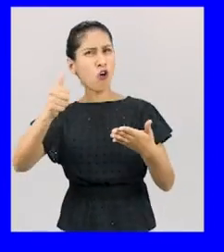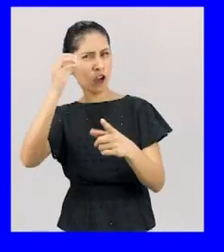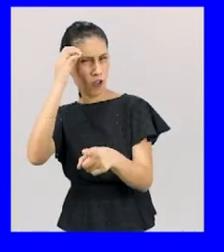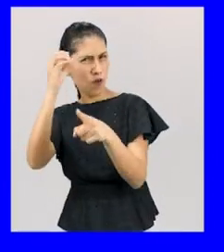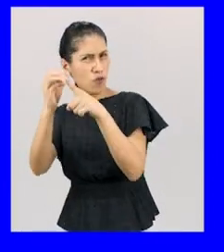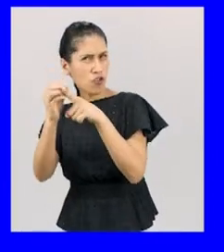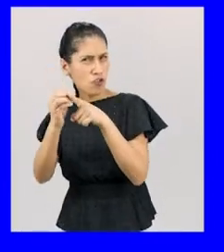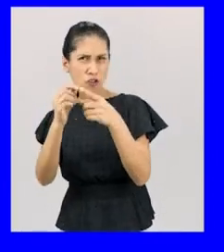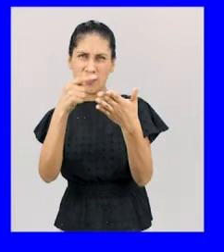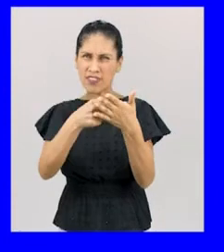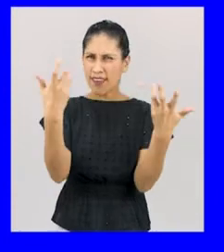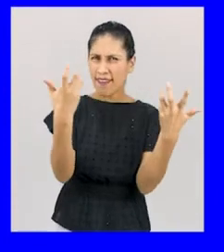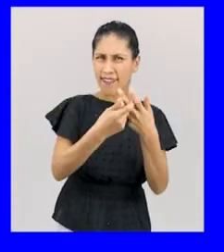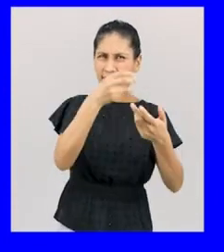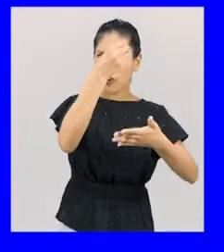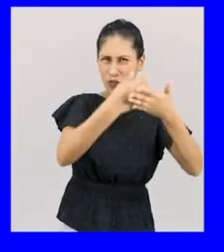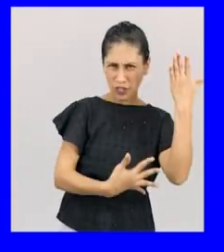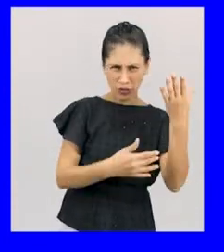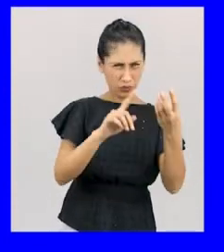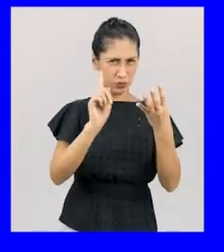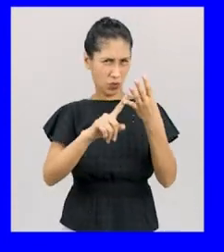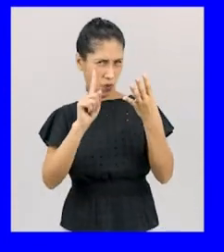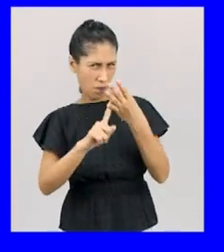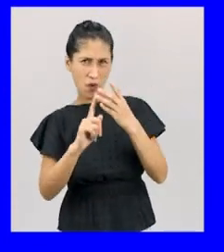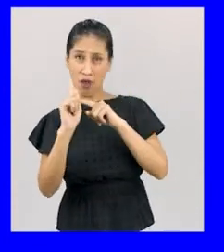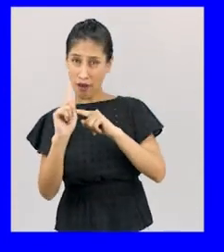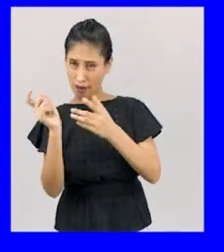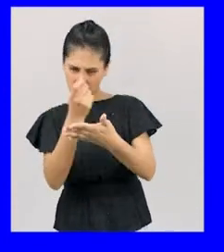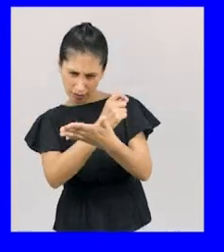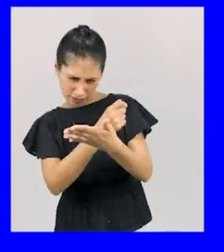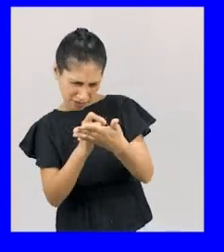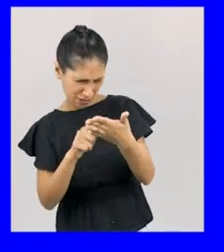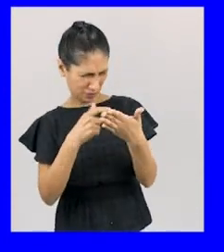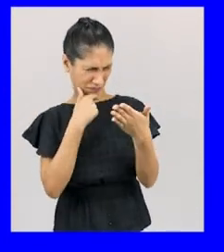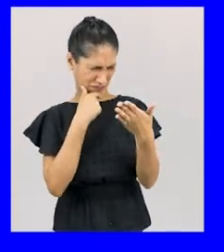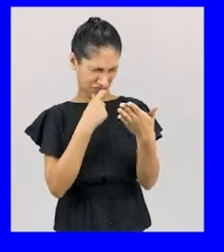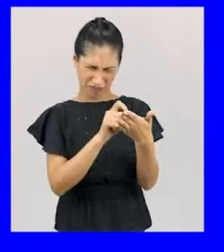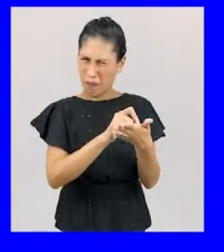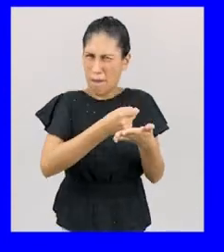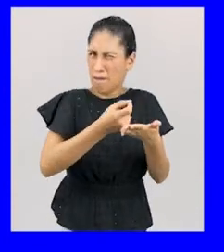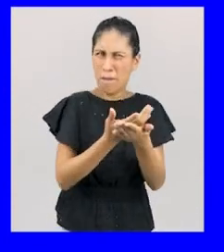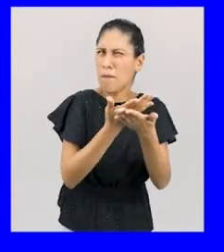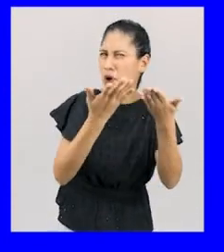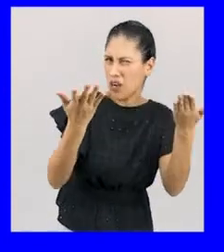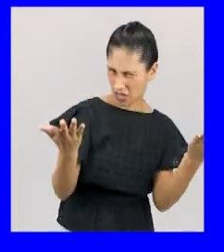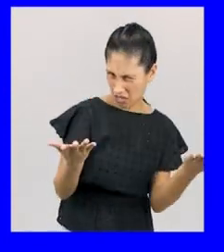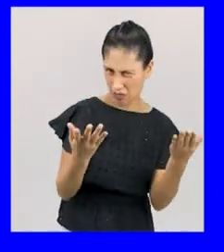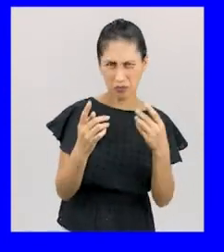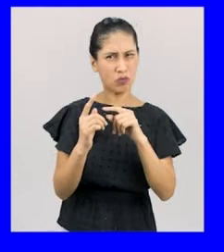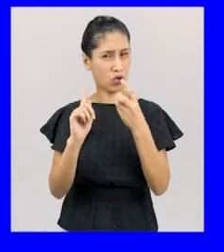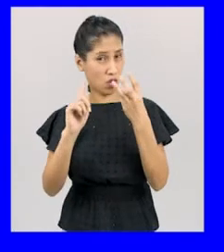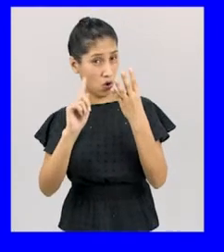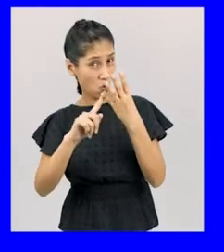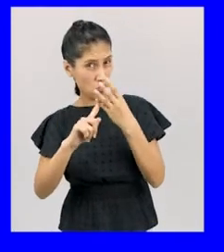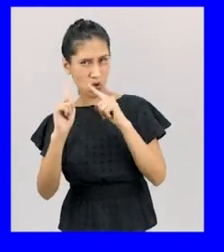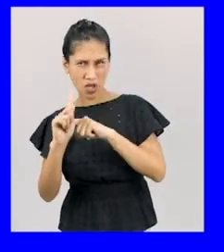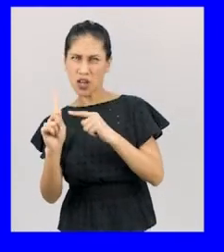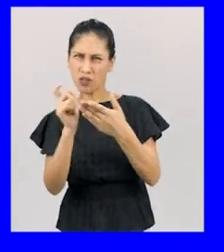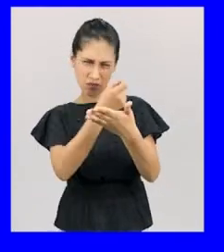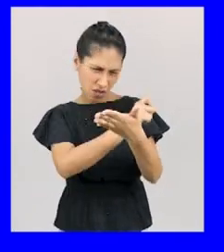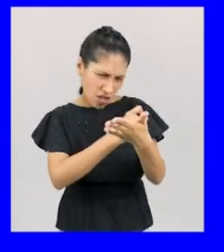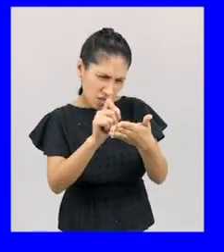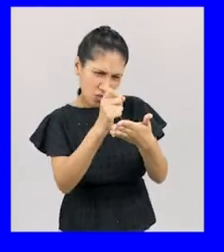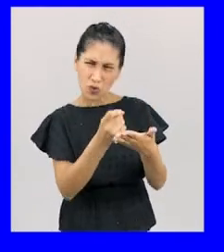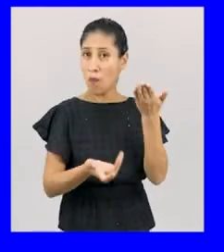tema? ¿A qué conclusiones llega el autor sobre el tema? ¿Qué causas generaron el tema?